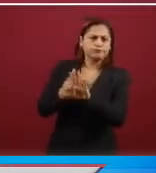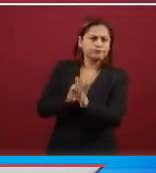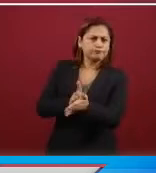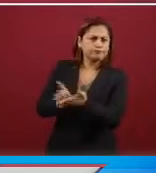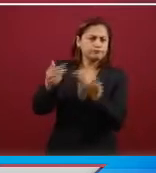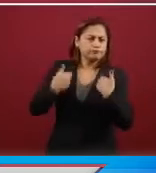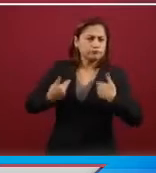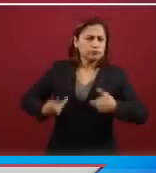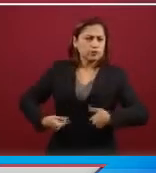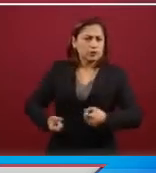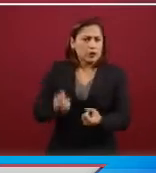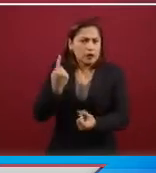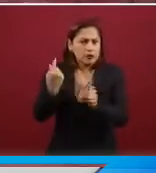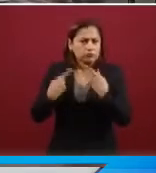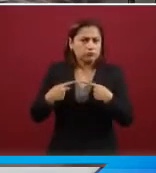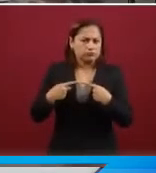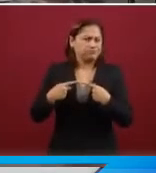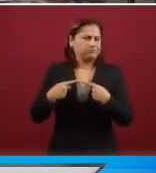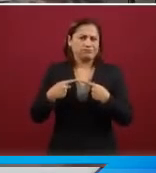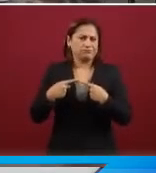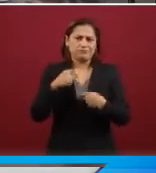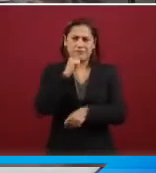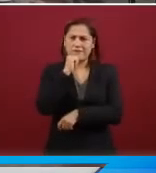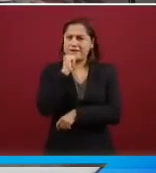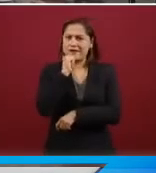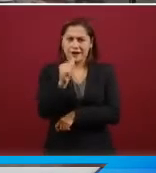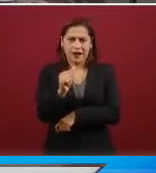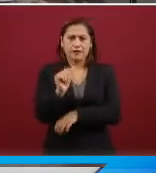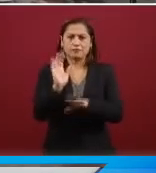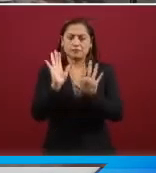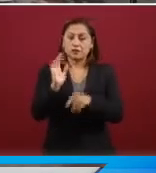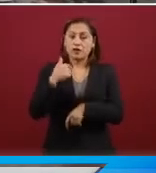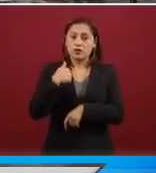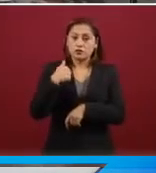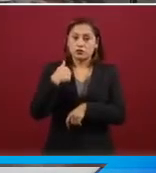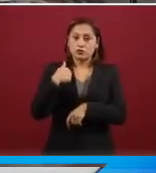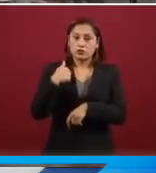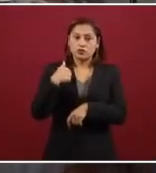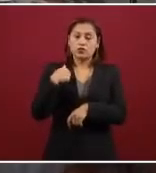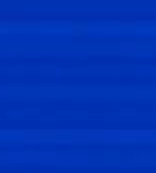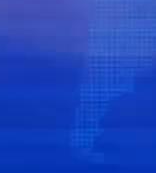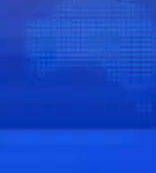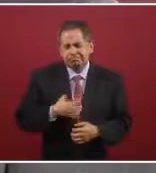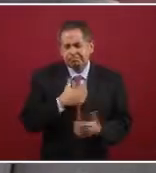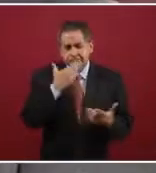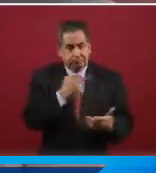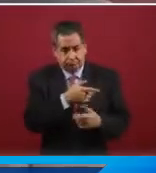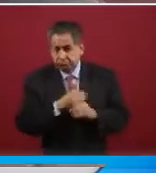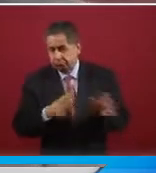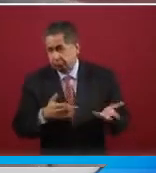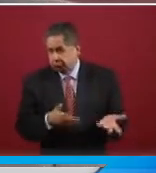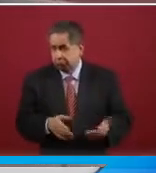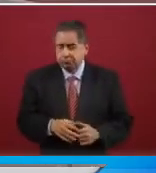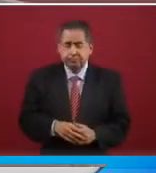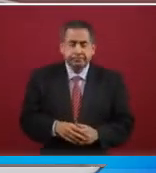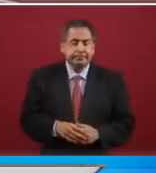los mexicanos. La mayor cantidad de migrantes devueltos a México se realiza por la zona fronteriza de Tamaulipas.